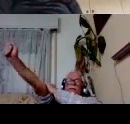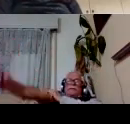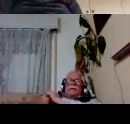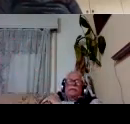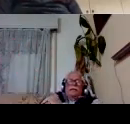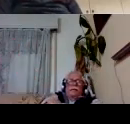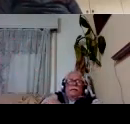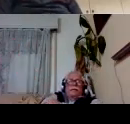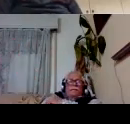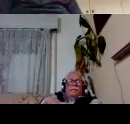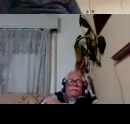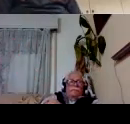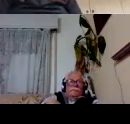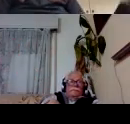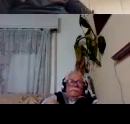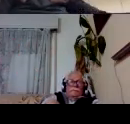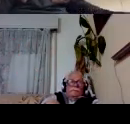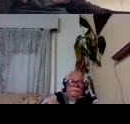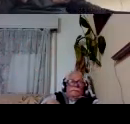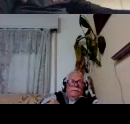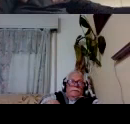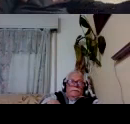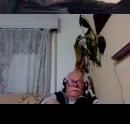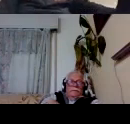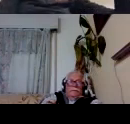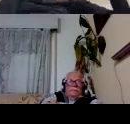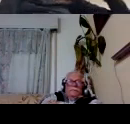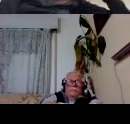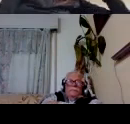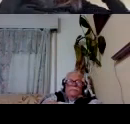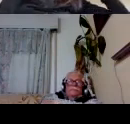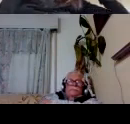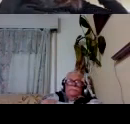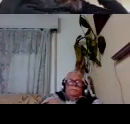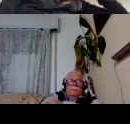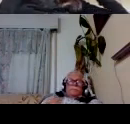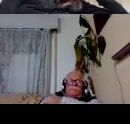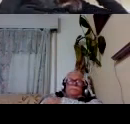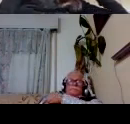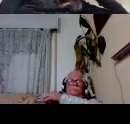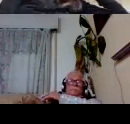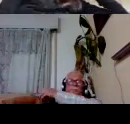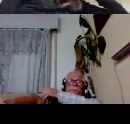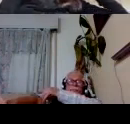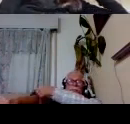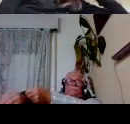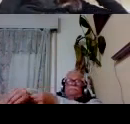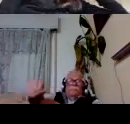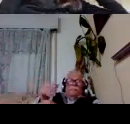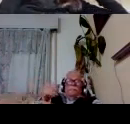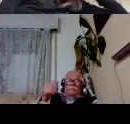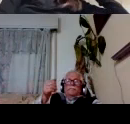la tangará matorralera. Esta tangará la vimos en una parte en una pendiente de una montaña